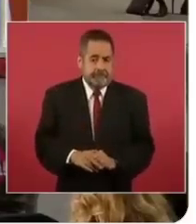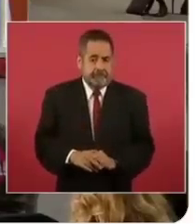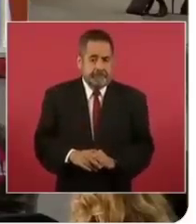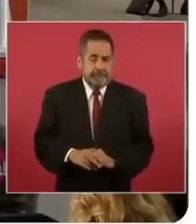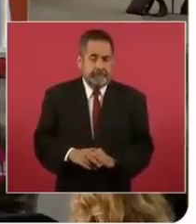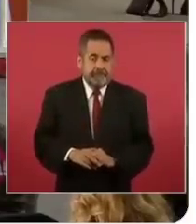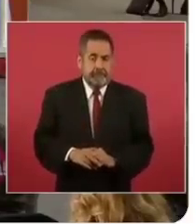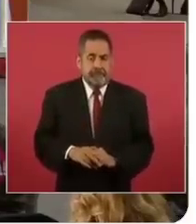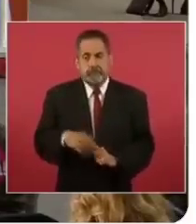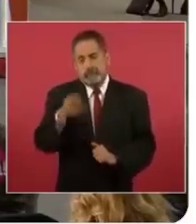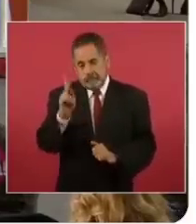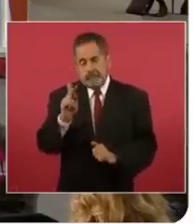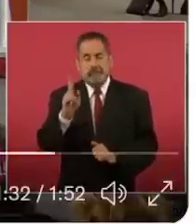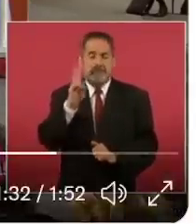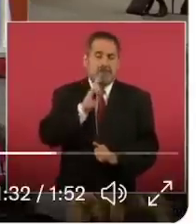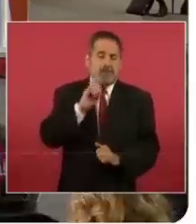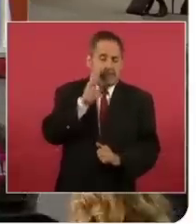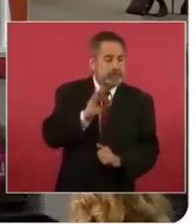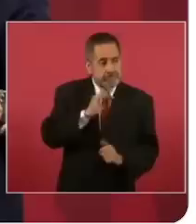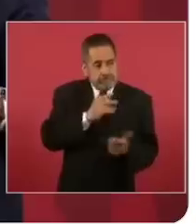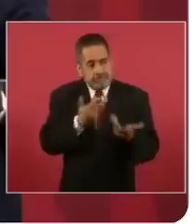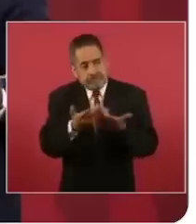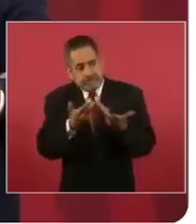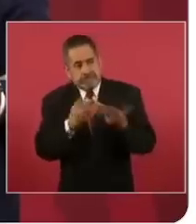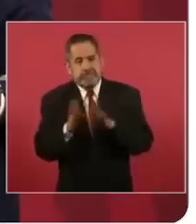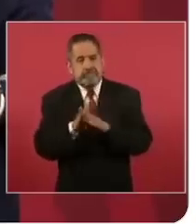en negro se puede